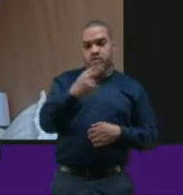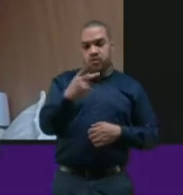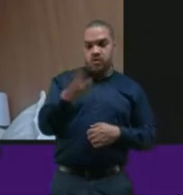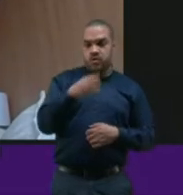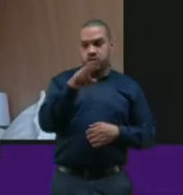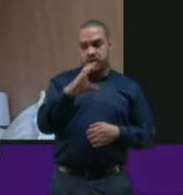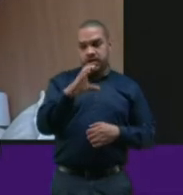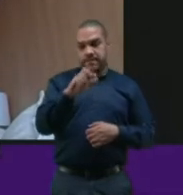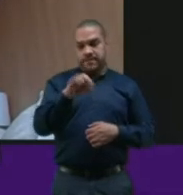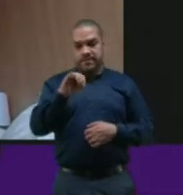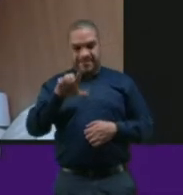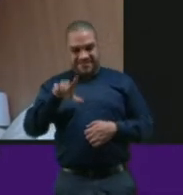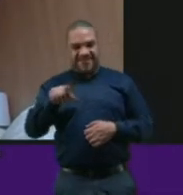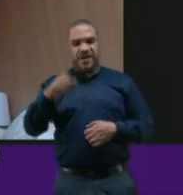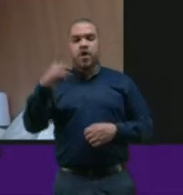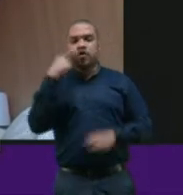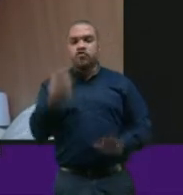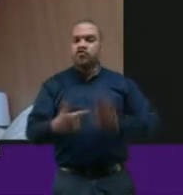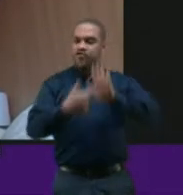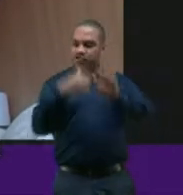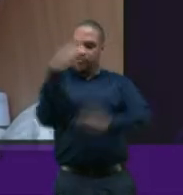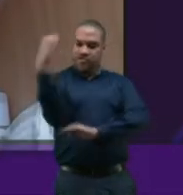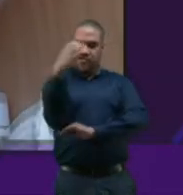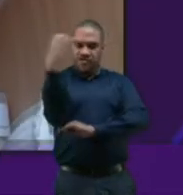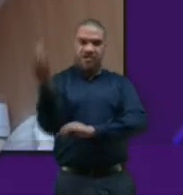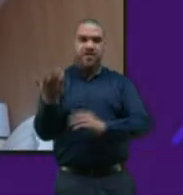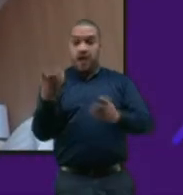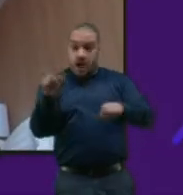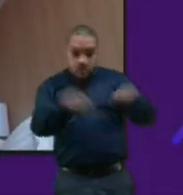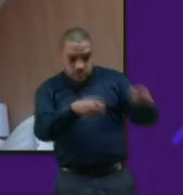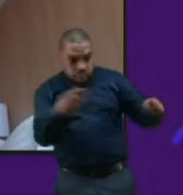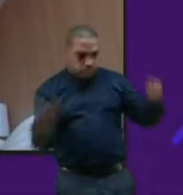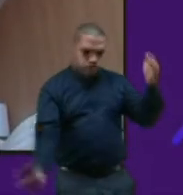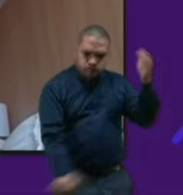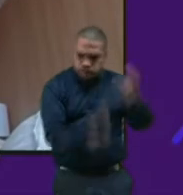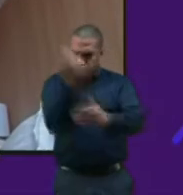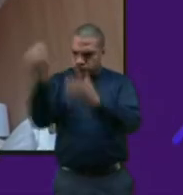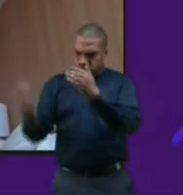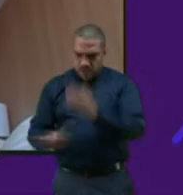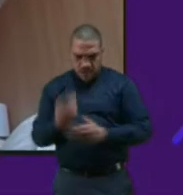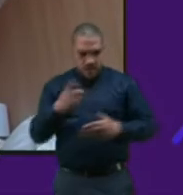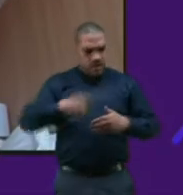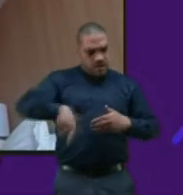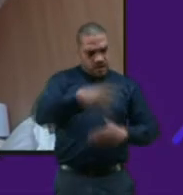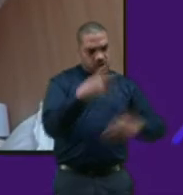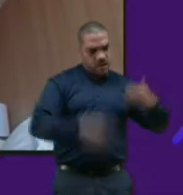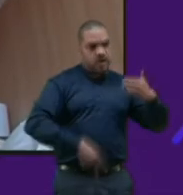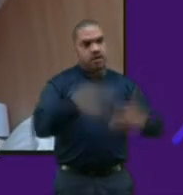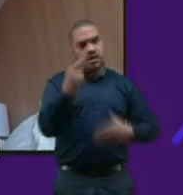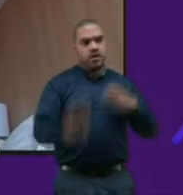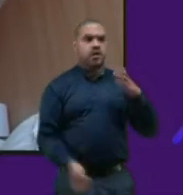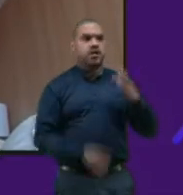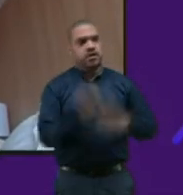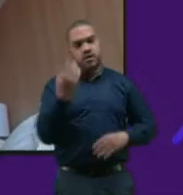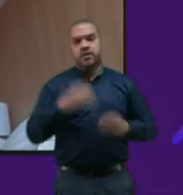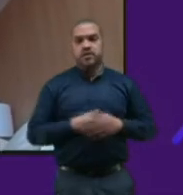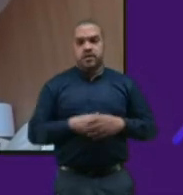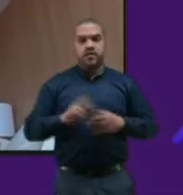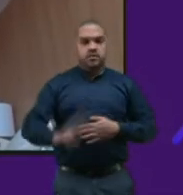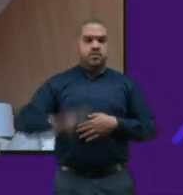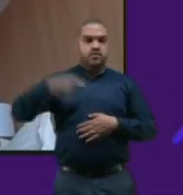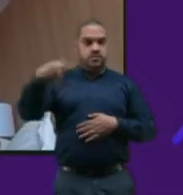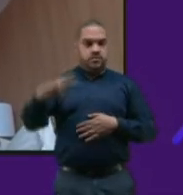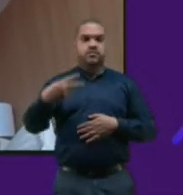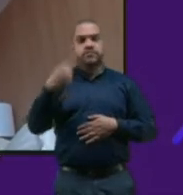etapa temprana con modelos de negocios disruptivos, innovadores, escalables. En este momento ya estamos en nuestro segundo fondo. Nuestro primer